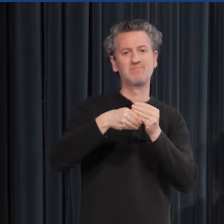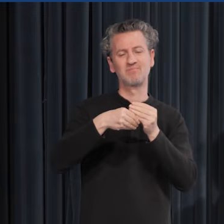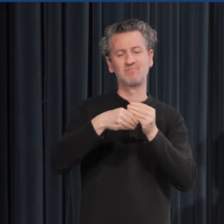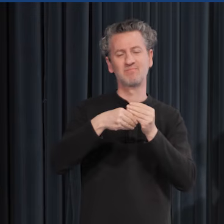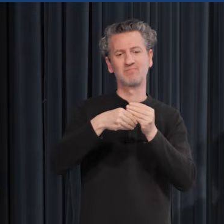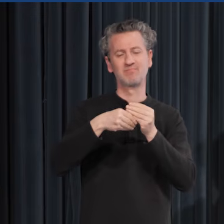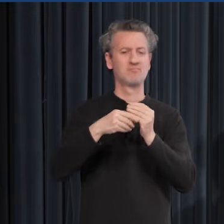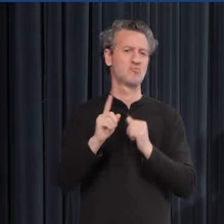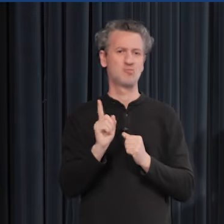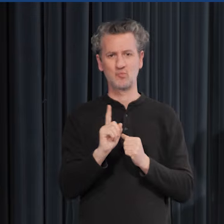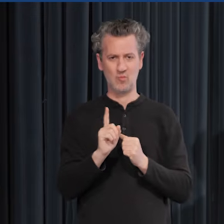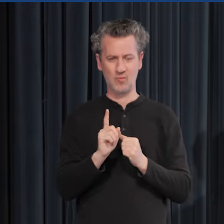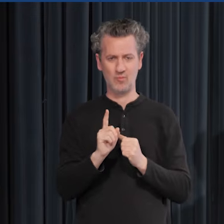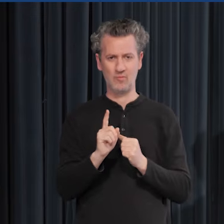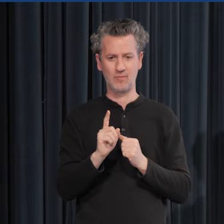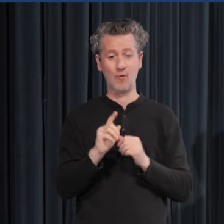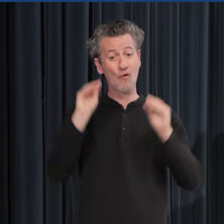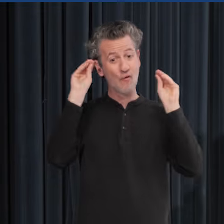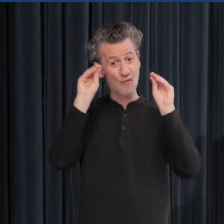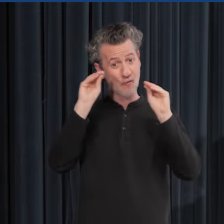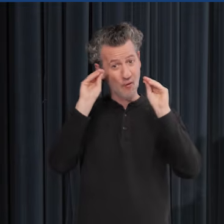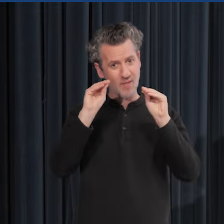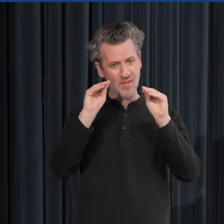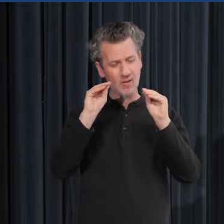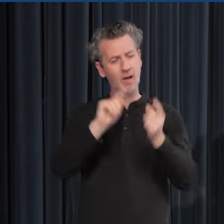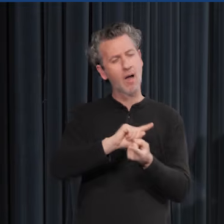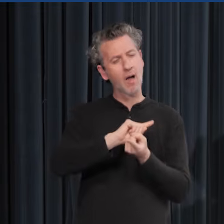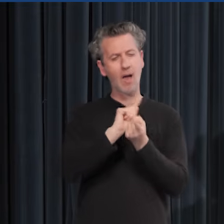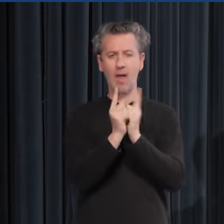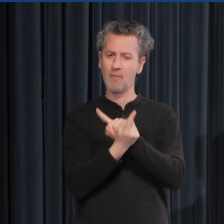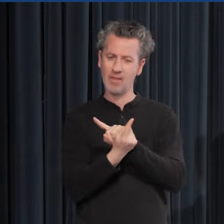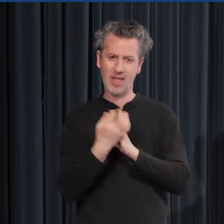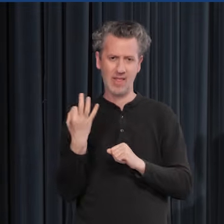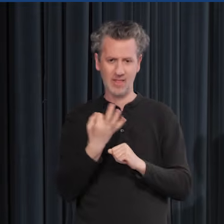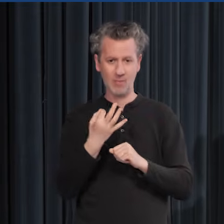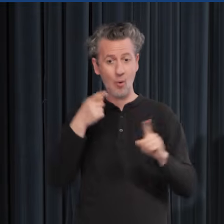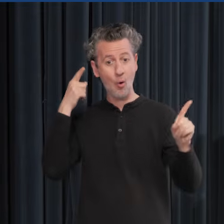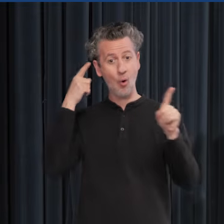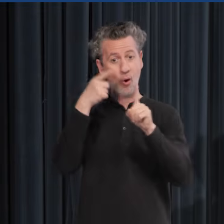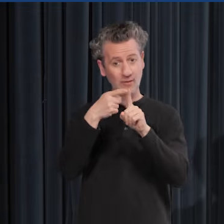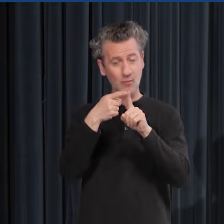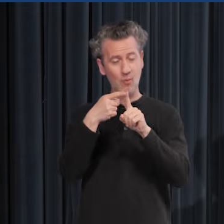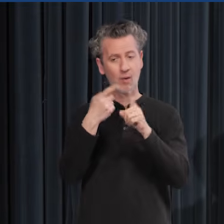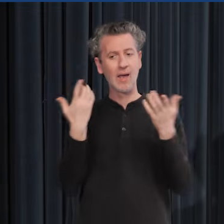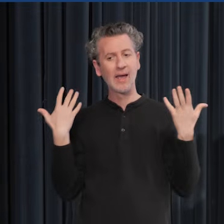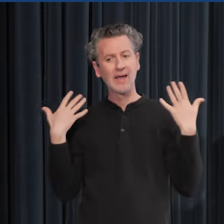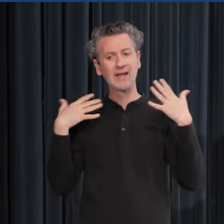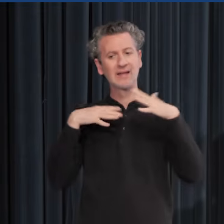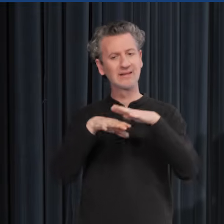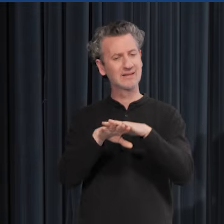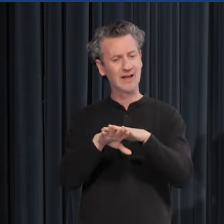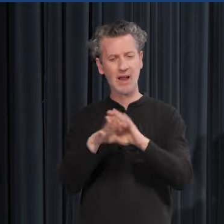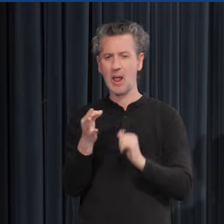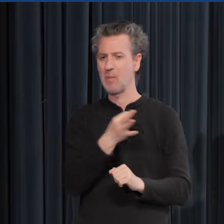resto de formación. La formación tiene que cambiarse para que realmente sea integrada dentro de